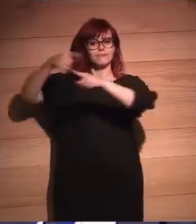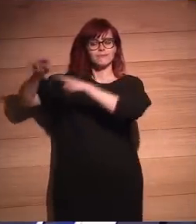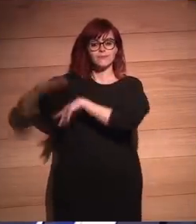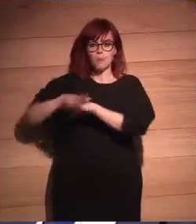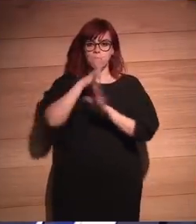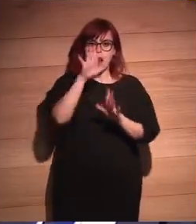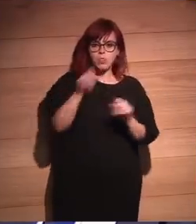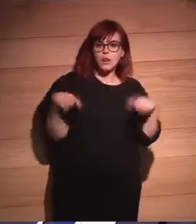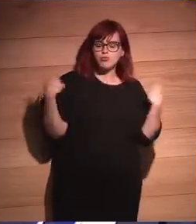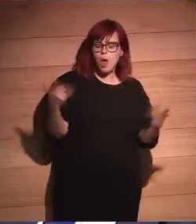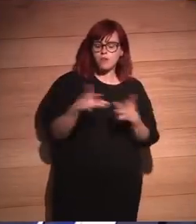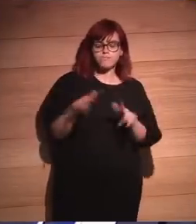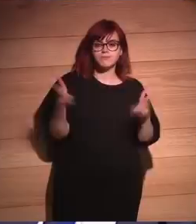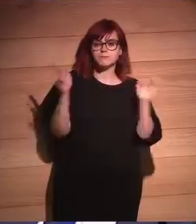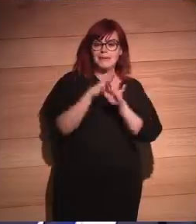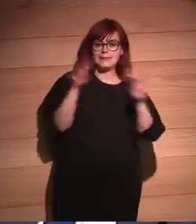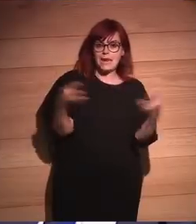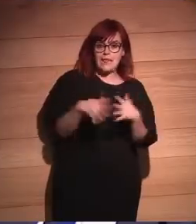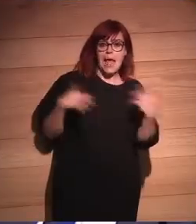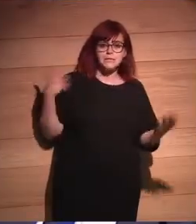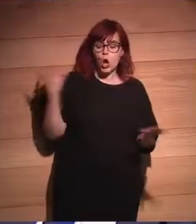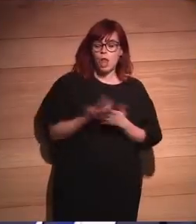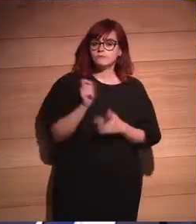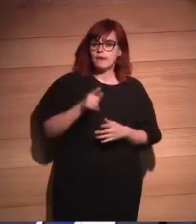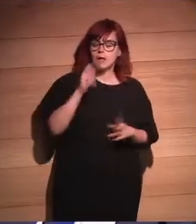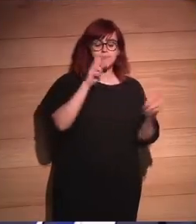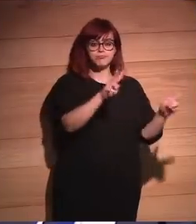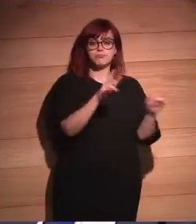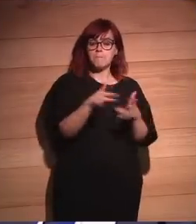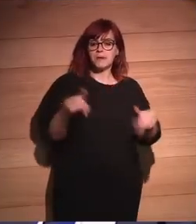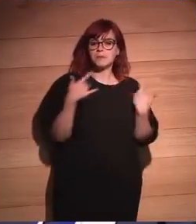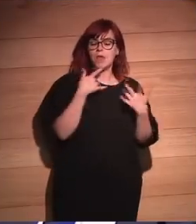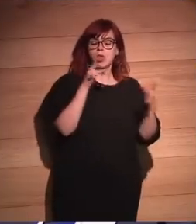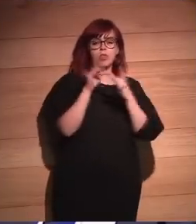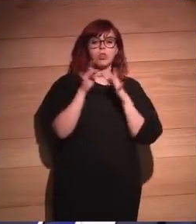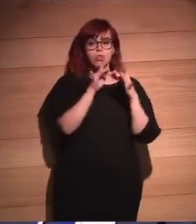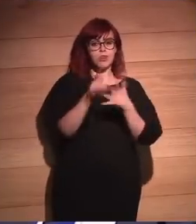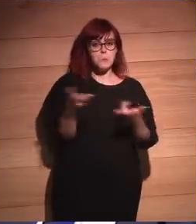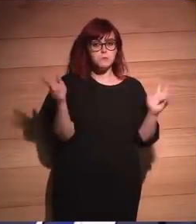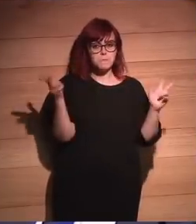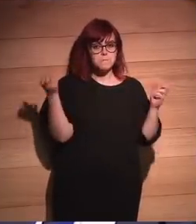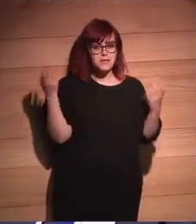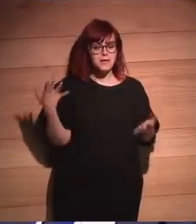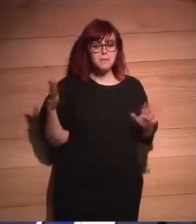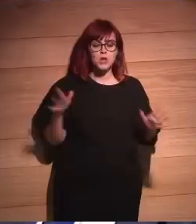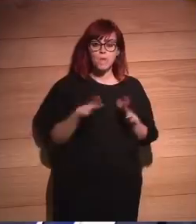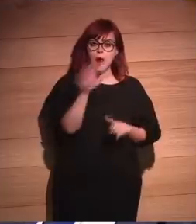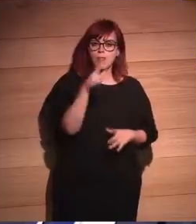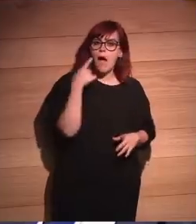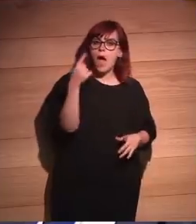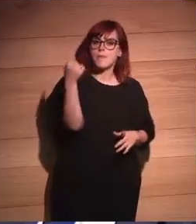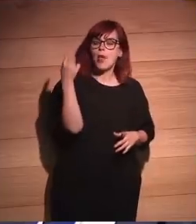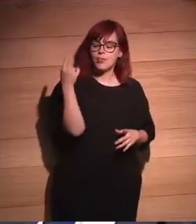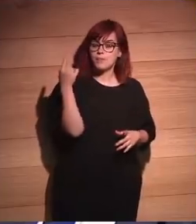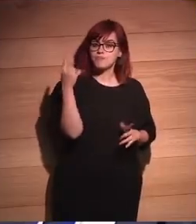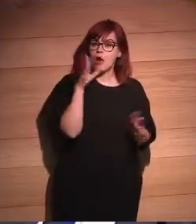como natural, porque la Internet que hemos visto hasta ahora, pues bueno, de alguna manera yo creo que está amenazado,